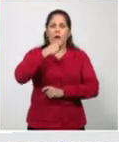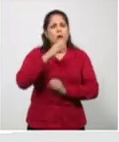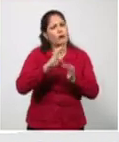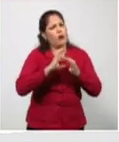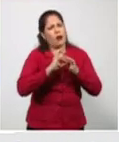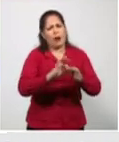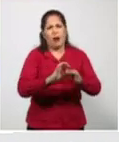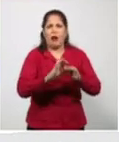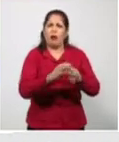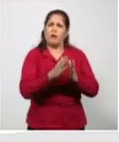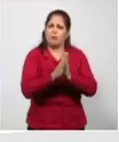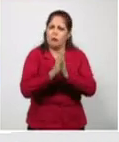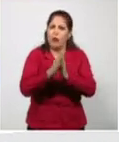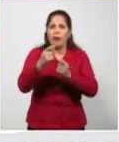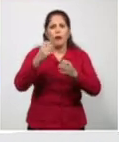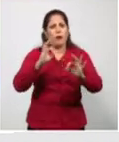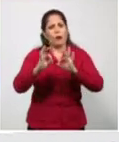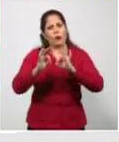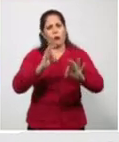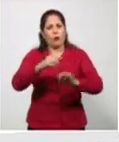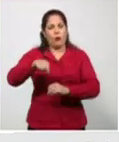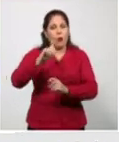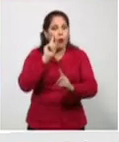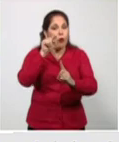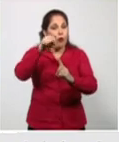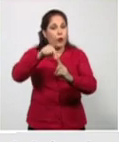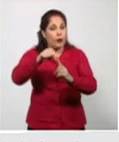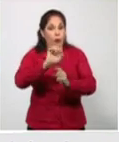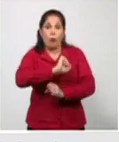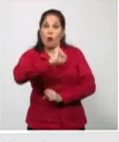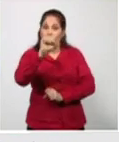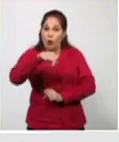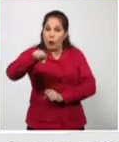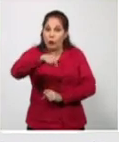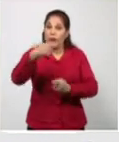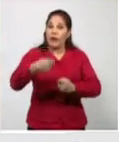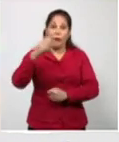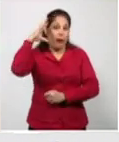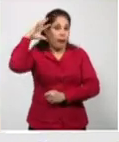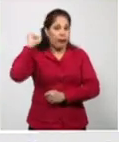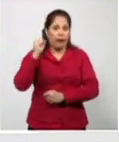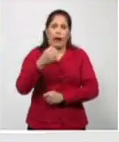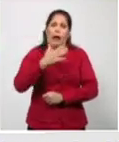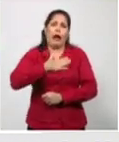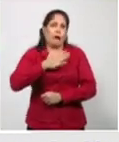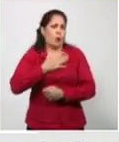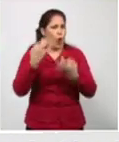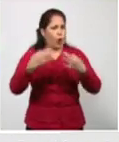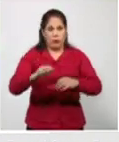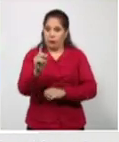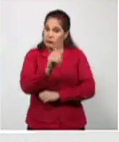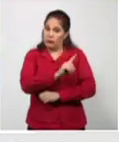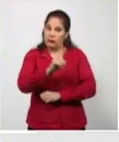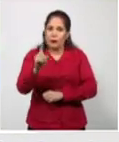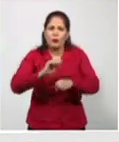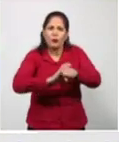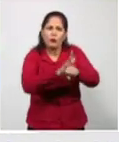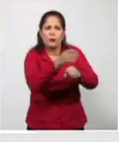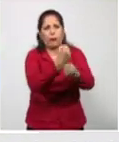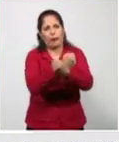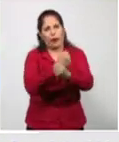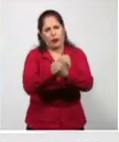desagradable. Pero el objetivo es que se logre entender que esto no es un catarro común que puede ser